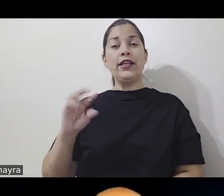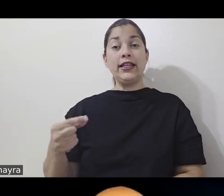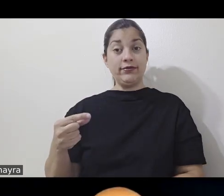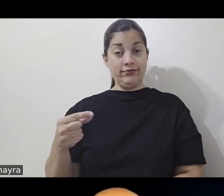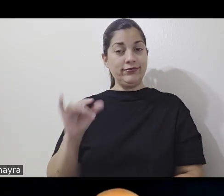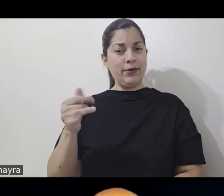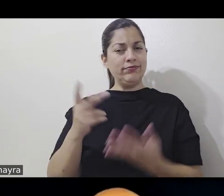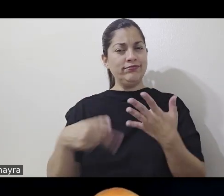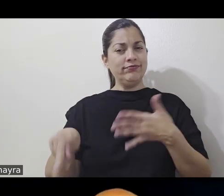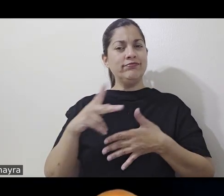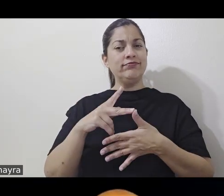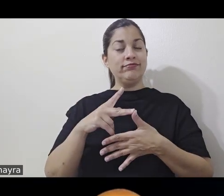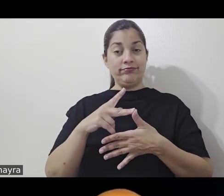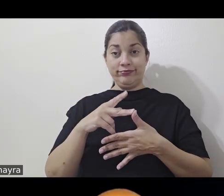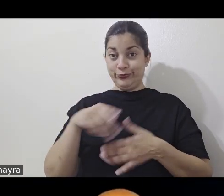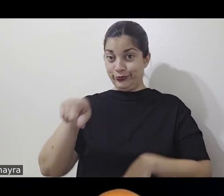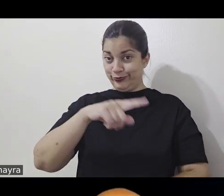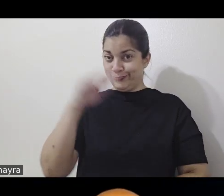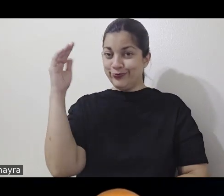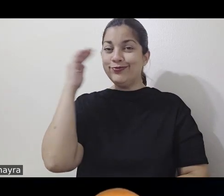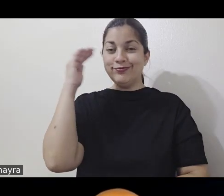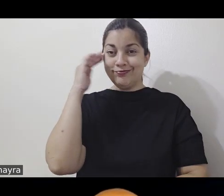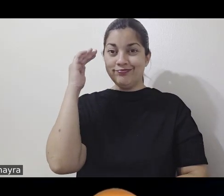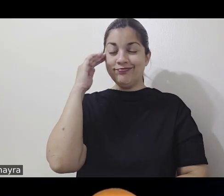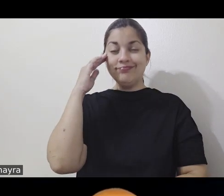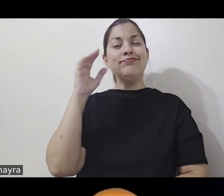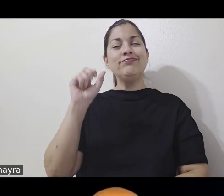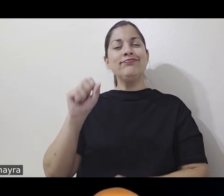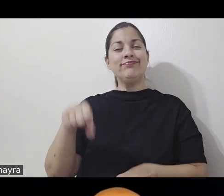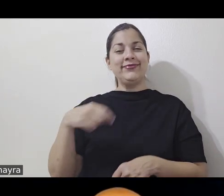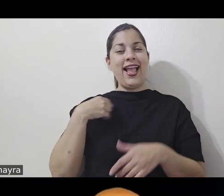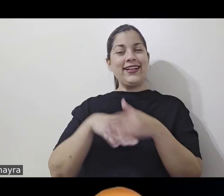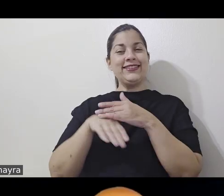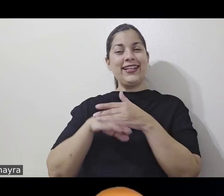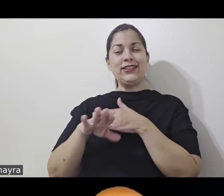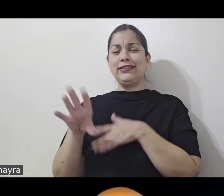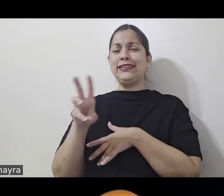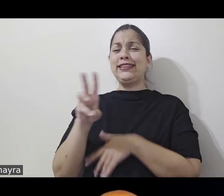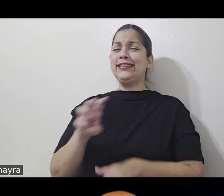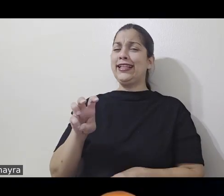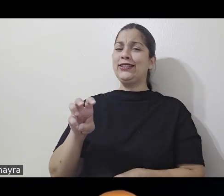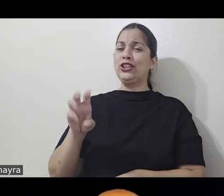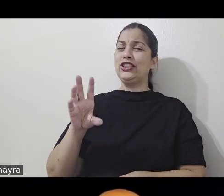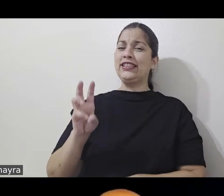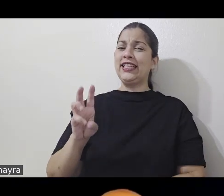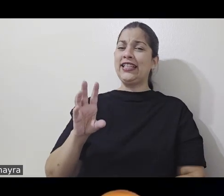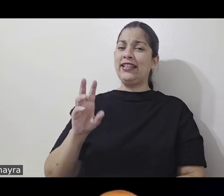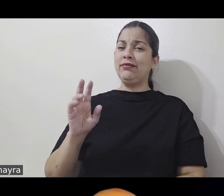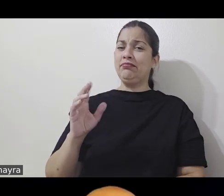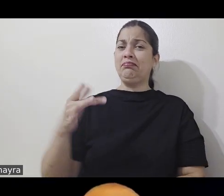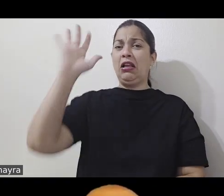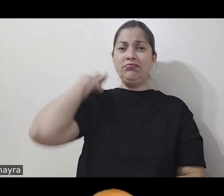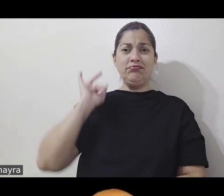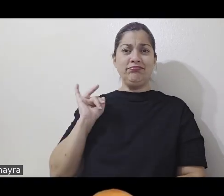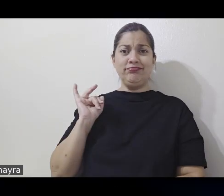artefusión.org, el portal principal en donde ya usted sabe que puede tener acceso a los 660 y